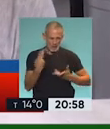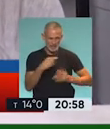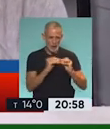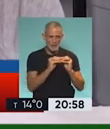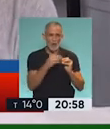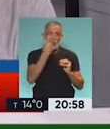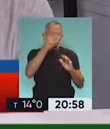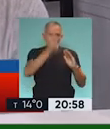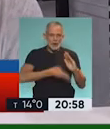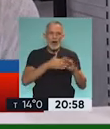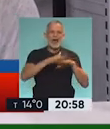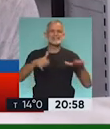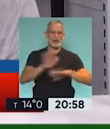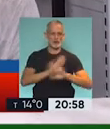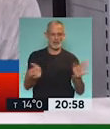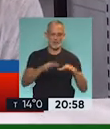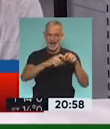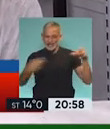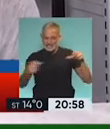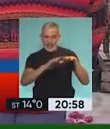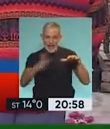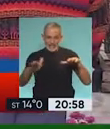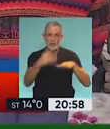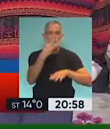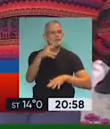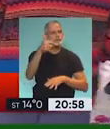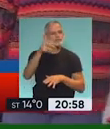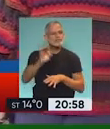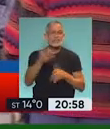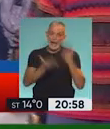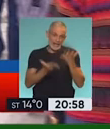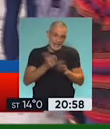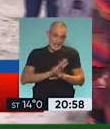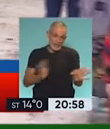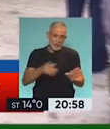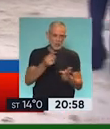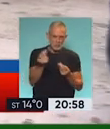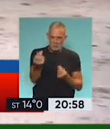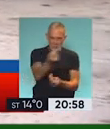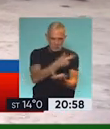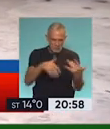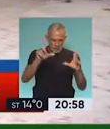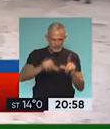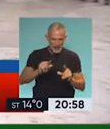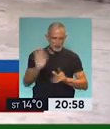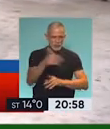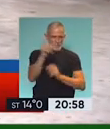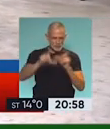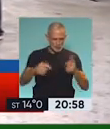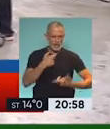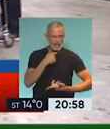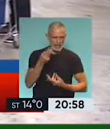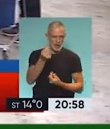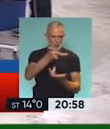de un nuevo mercado de la UTT. Si querés comentar un poco cómo está pensado eso, como para adelantarlo, y después ya